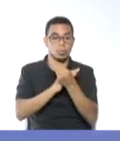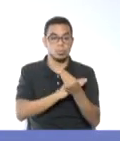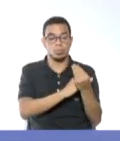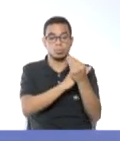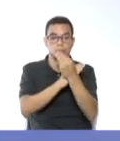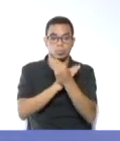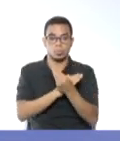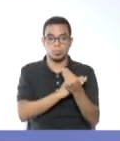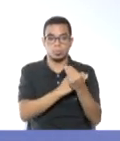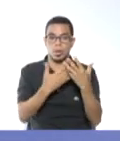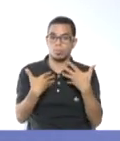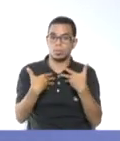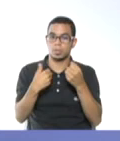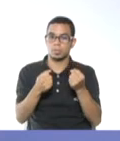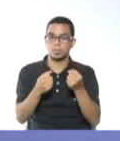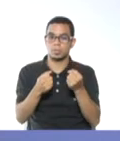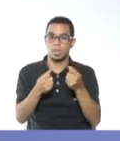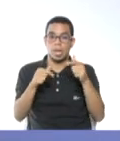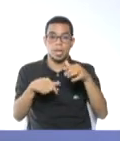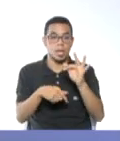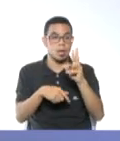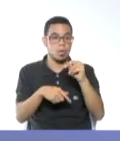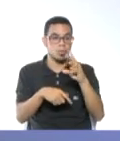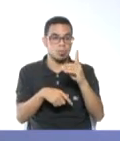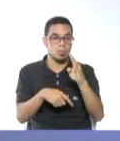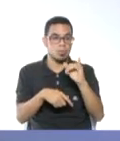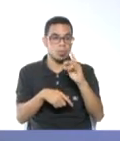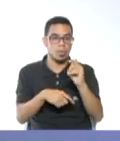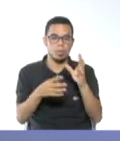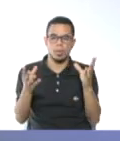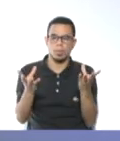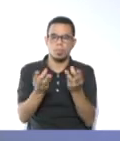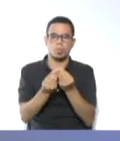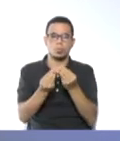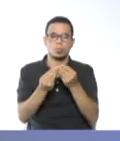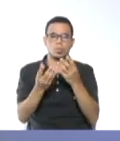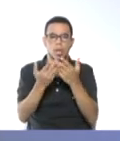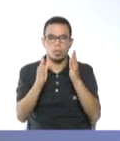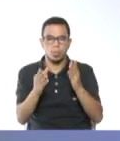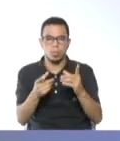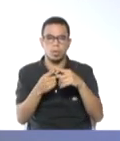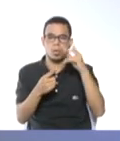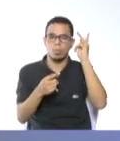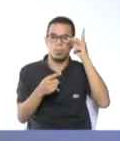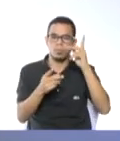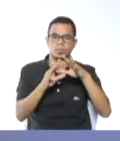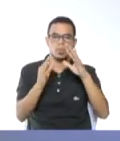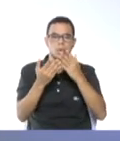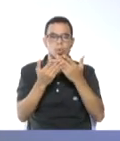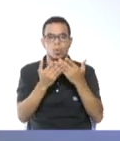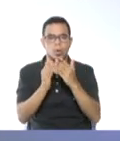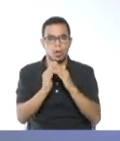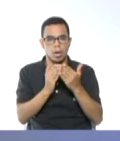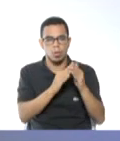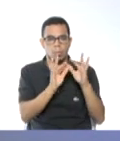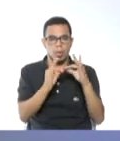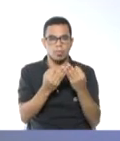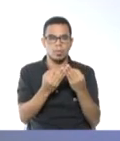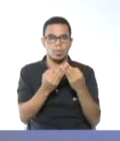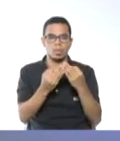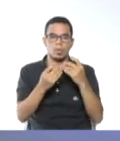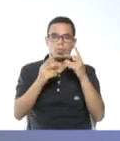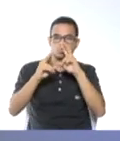para resguardar nuestra salud. Nosotros en Fundavit nos mantenemos junto al docente, el estudiante y la familia en la búsqueda de nuevas